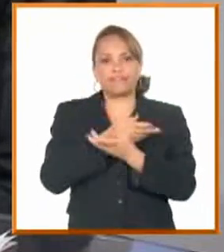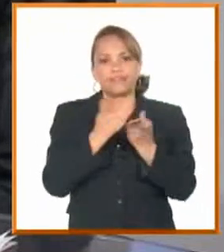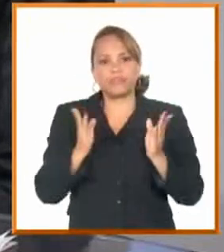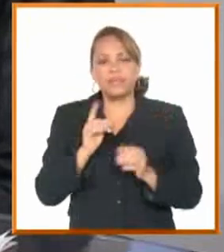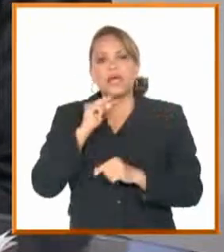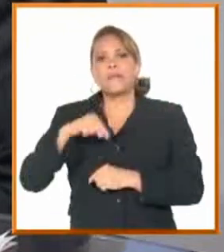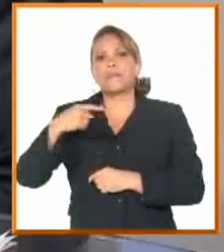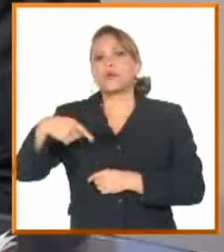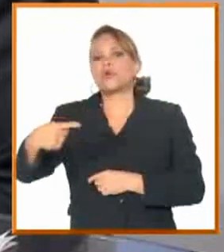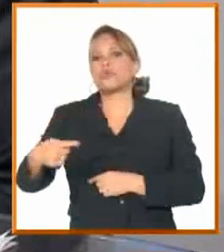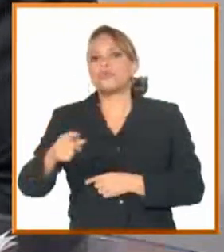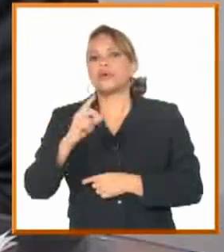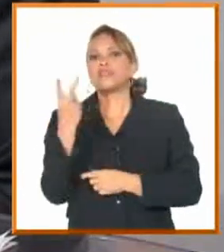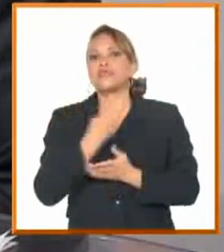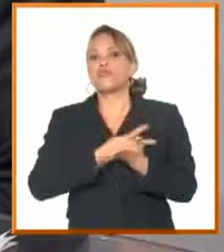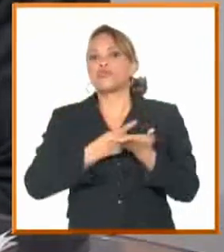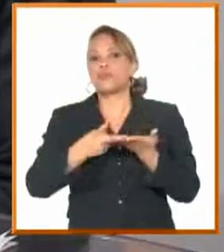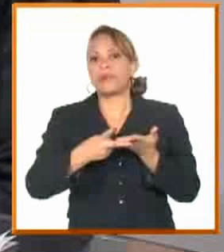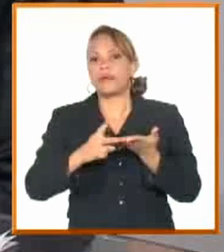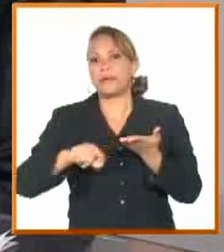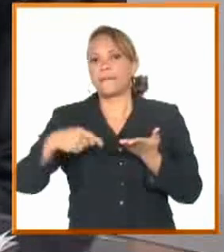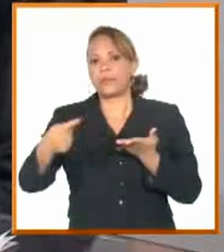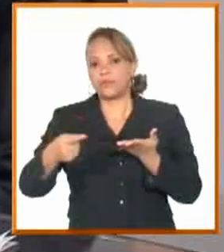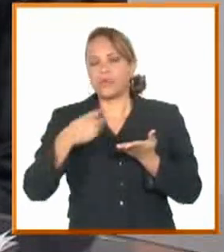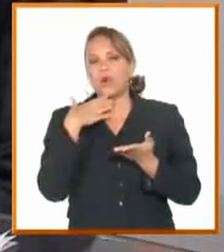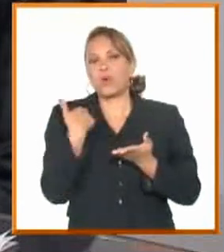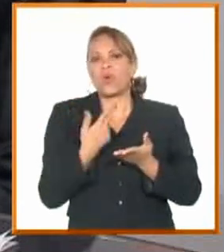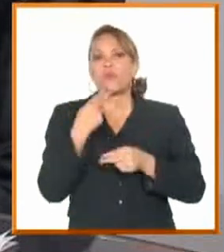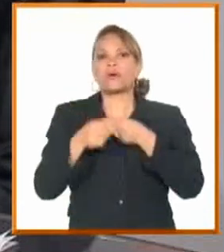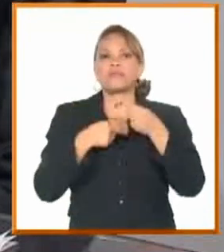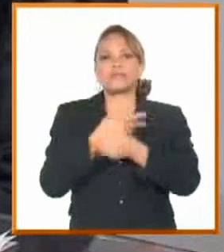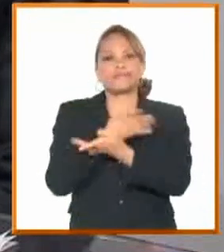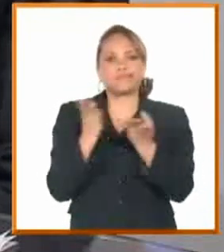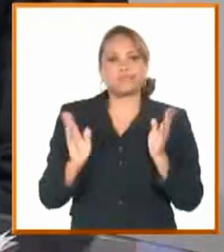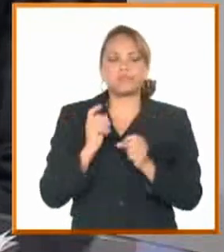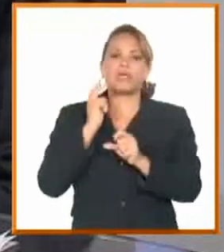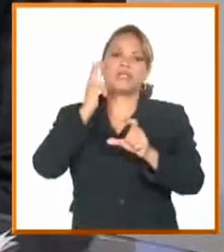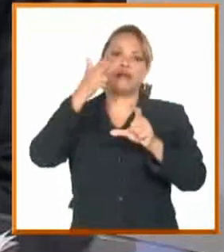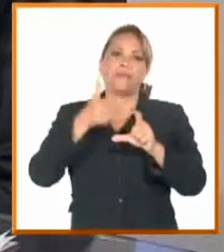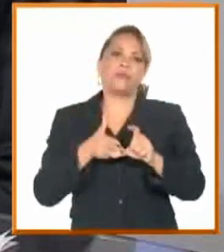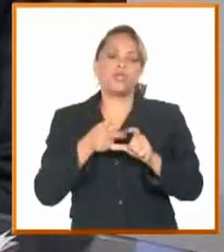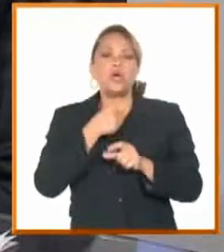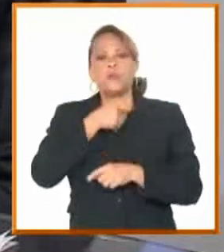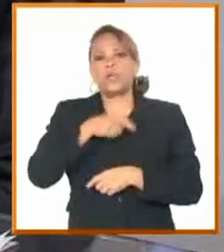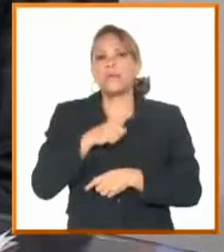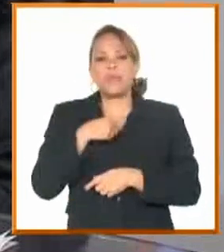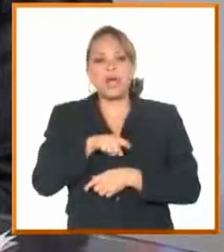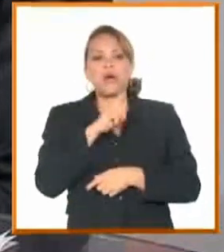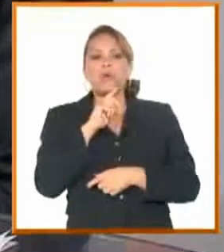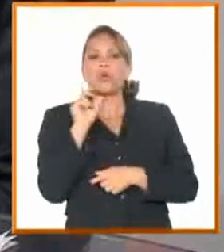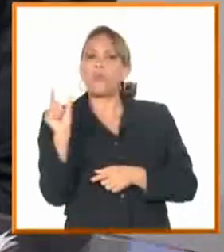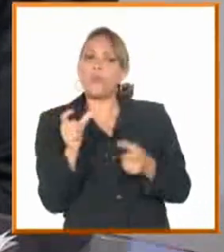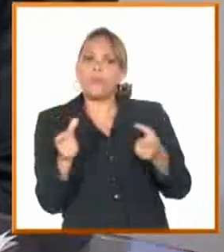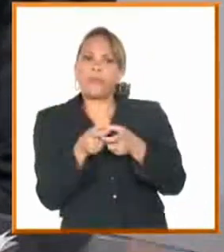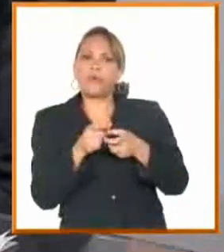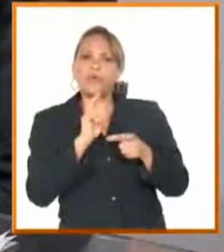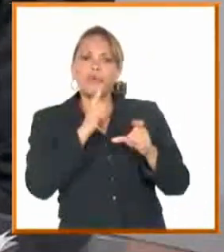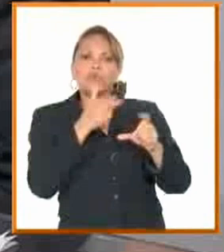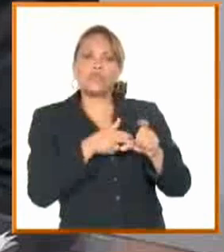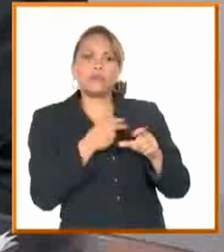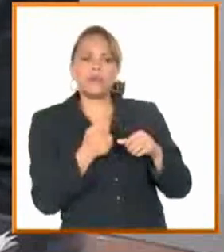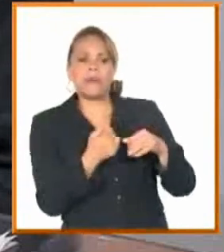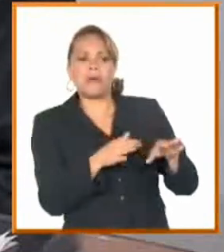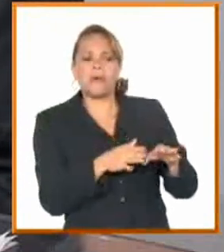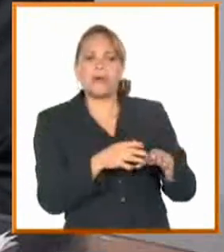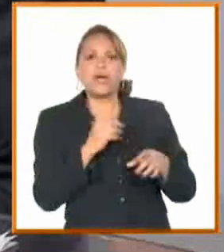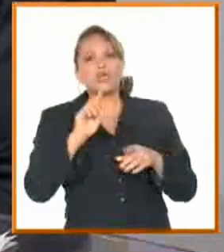próximas 2 semanas, al menos para las próximas 2 semanas. No es que ahora aparece un poquitico de combustible y decimos, bueno, vamos a soltar esto y dentro de 2 o 3 días vamos a